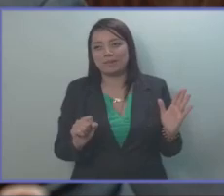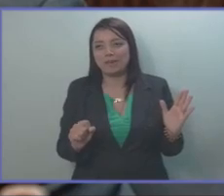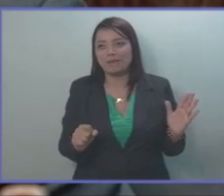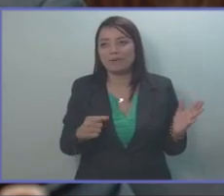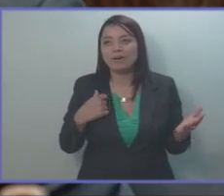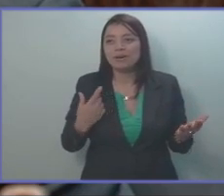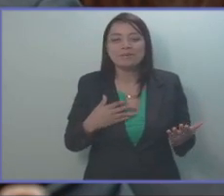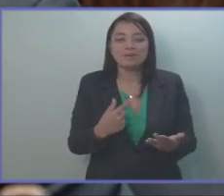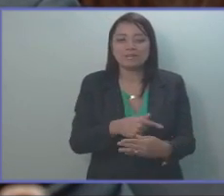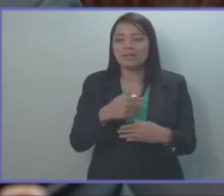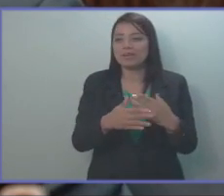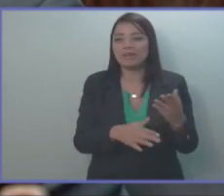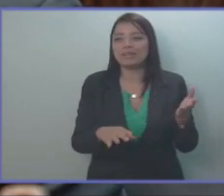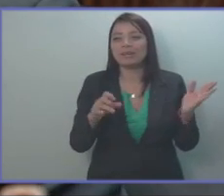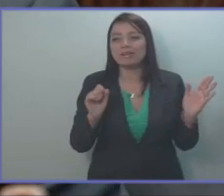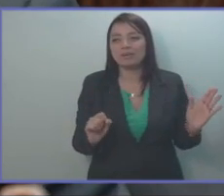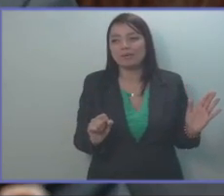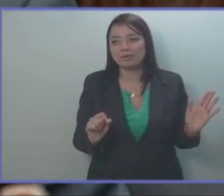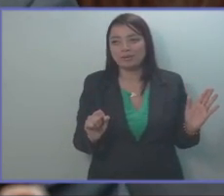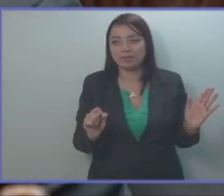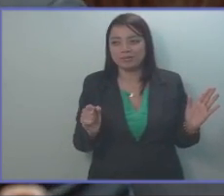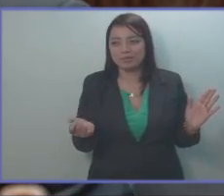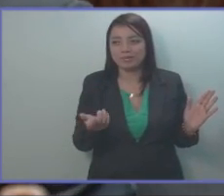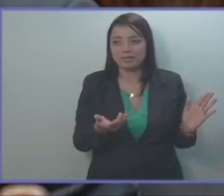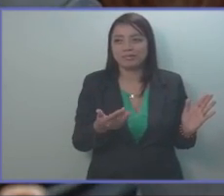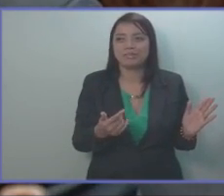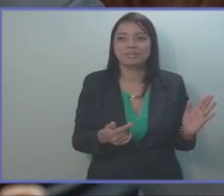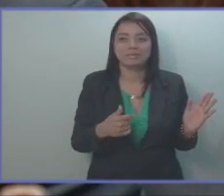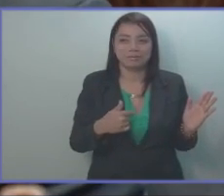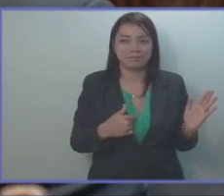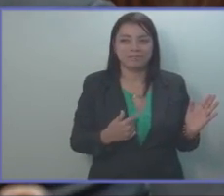sentido se reforme la ley penitenciaria.